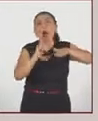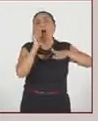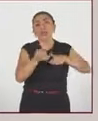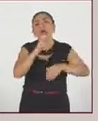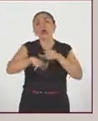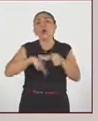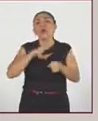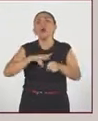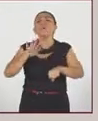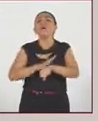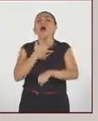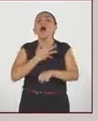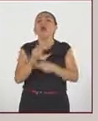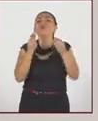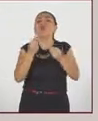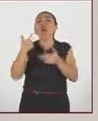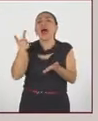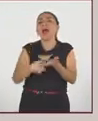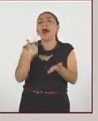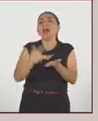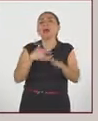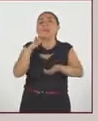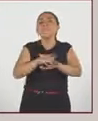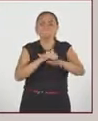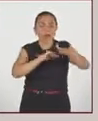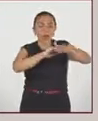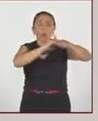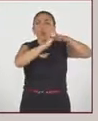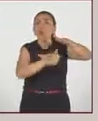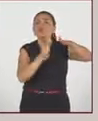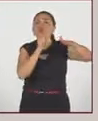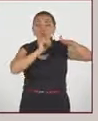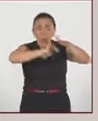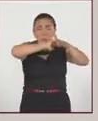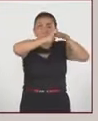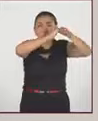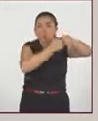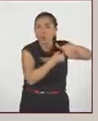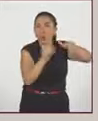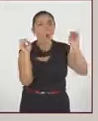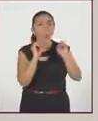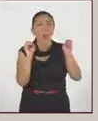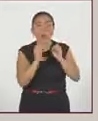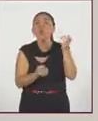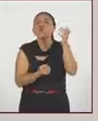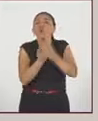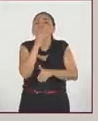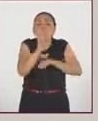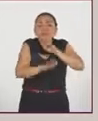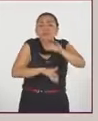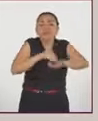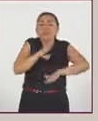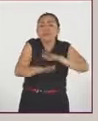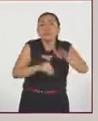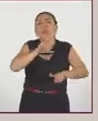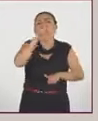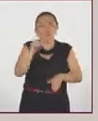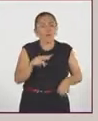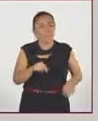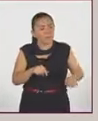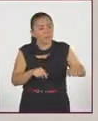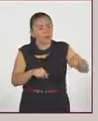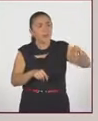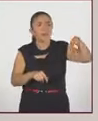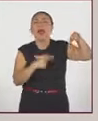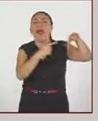un acúmulo de grasa que tiene el pie que aún no está bien formado o que está en desarrollo, y conforme va pasando los años, este se